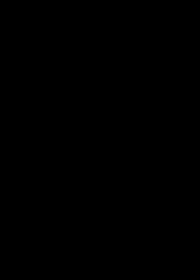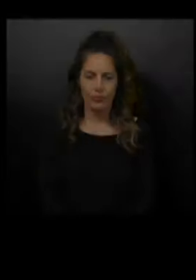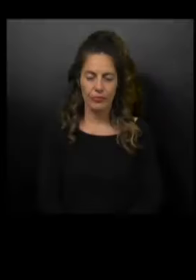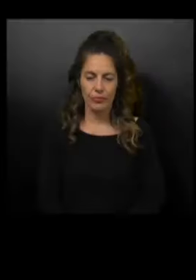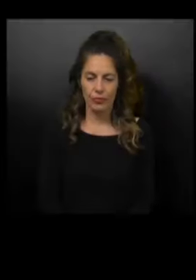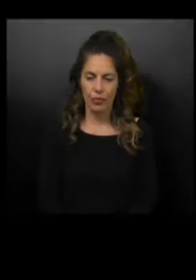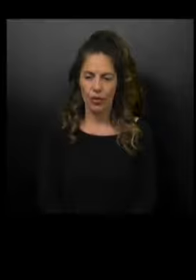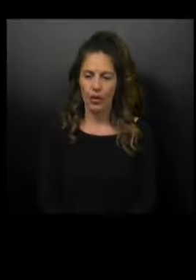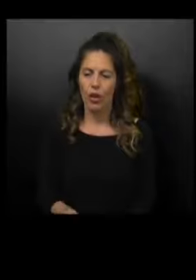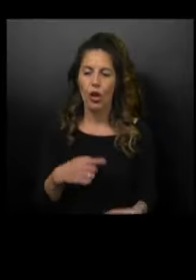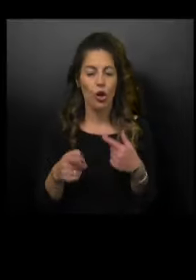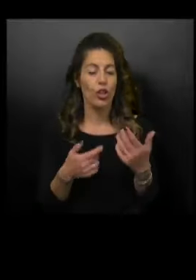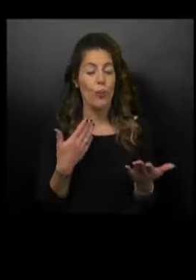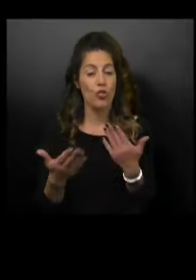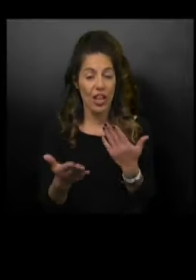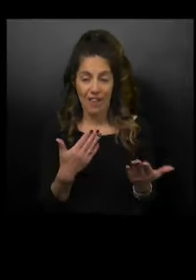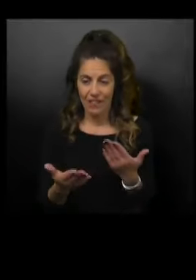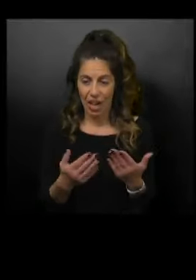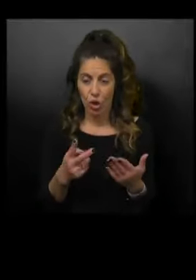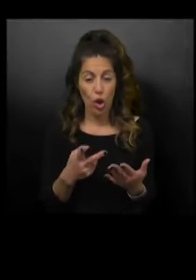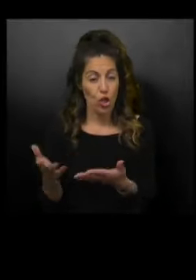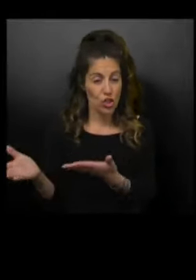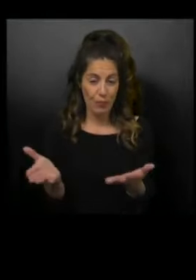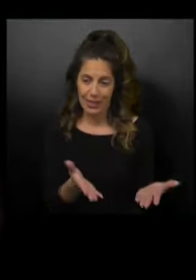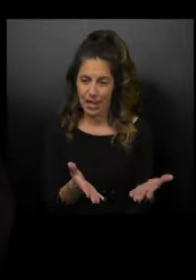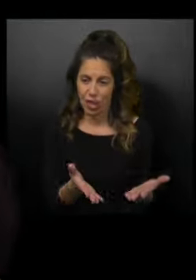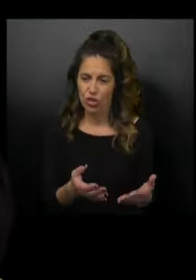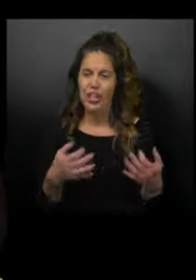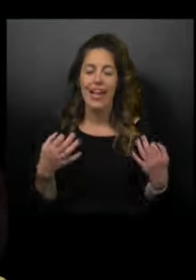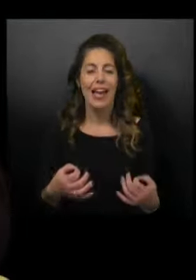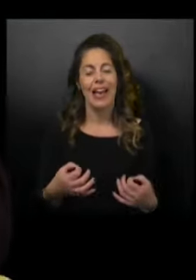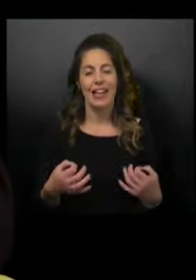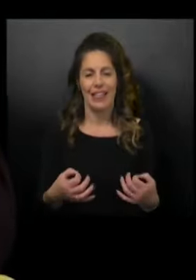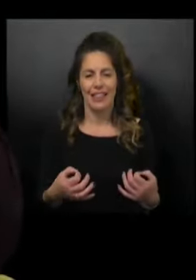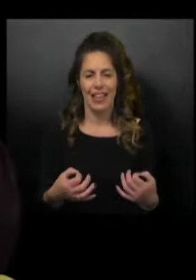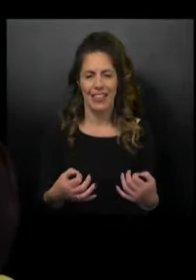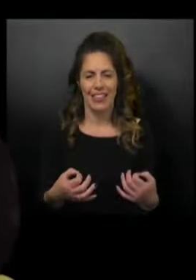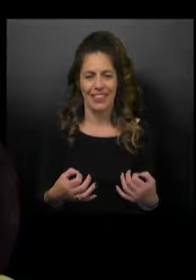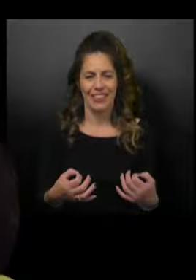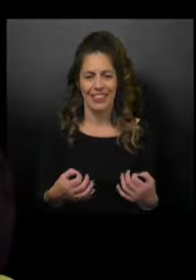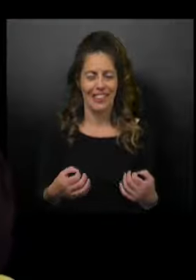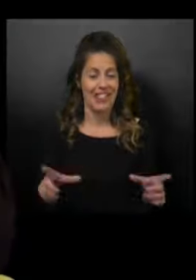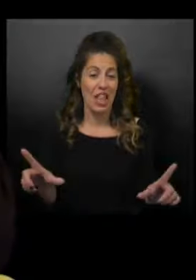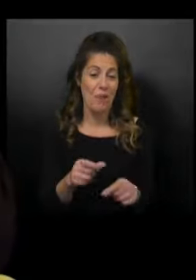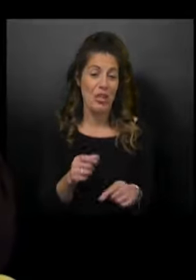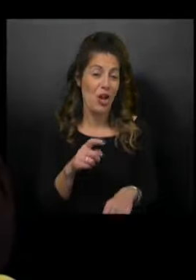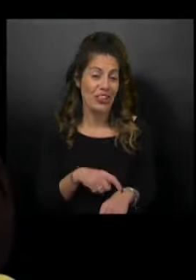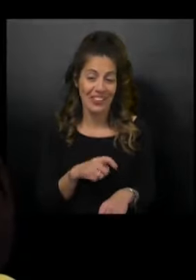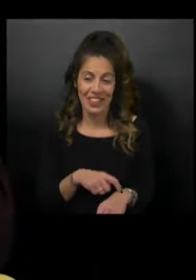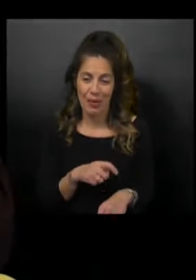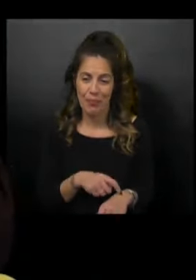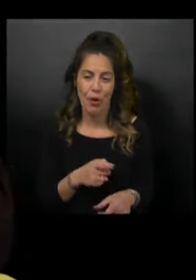seguimos conversando con Fernando amado y Lorena Infante en realidad este no fue el tiempo